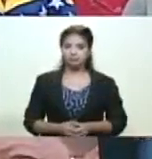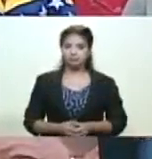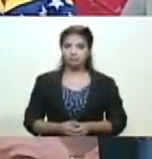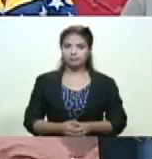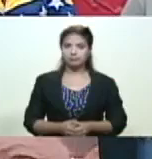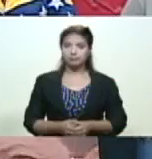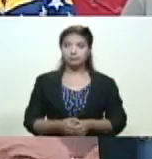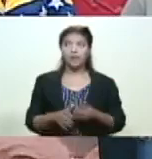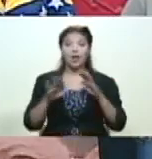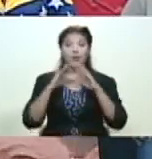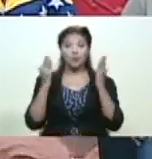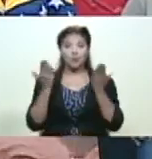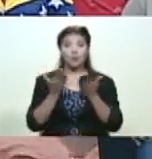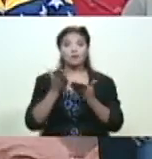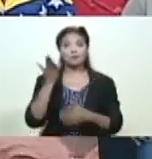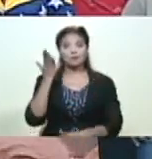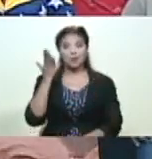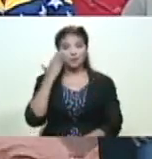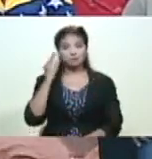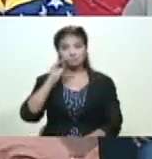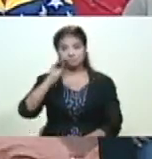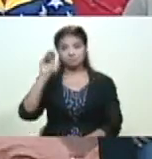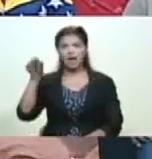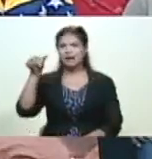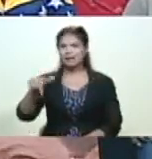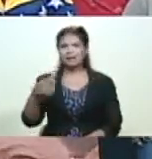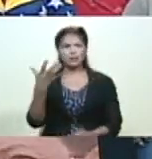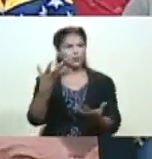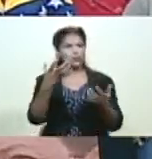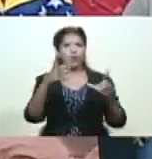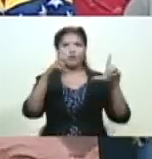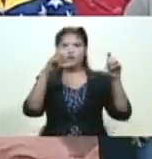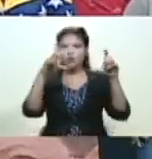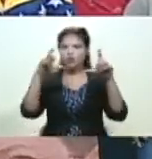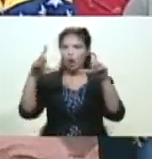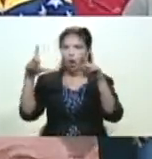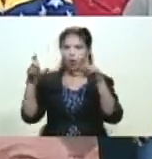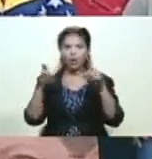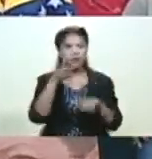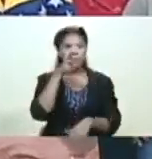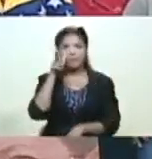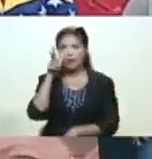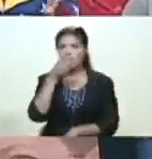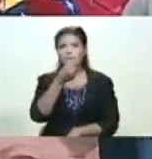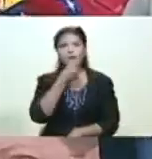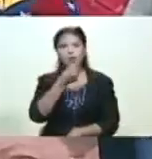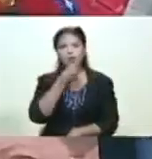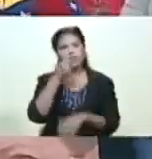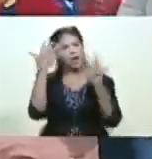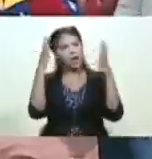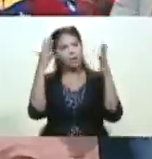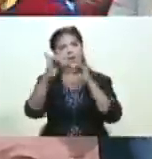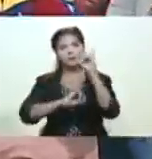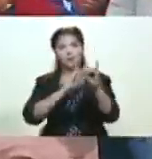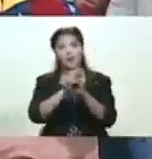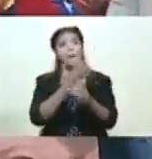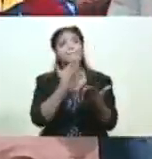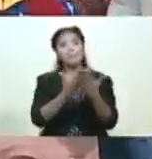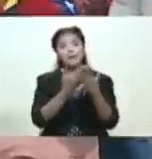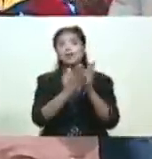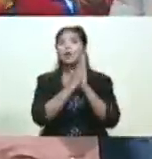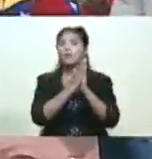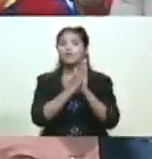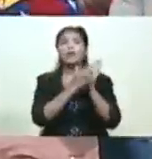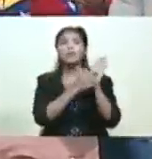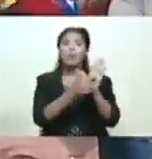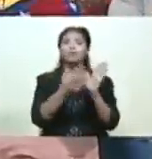debe saber el mundo, aquí estamos llenos de fotógrafos y periodistas internacionales. Vamos a darle un aplauso y a pedirles que digan la